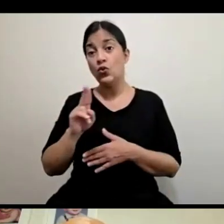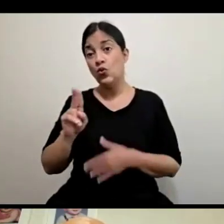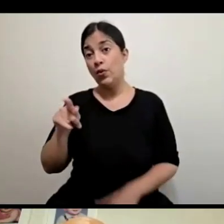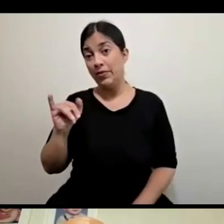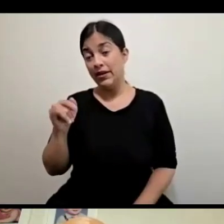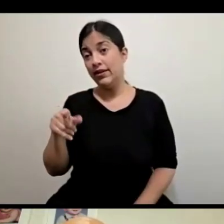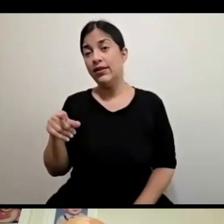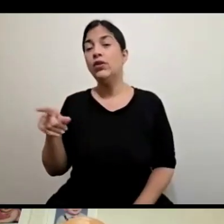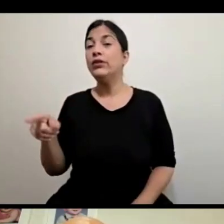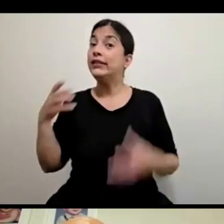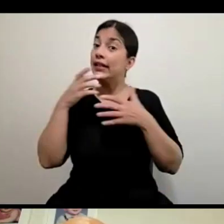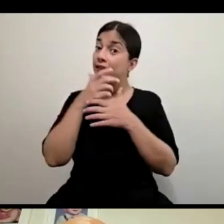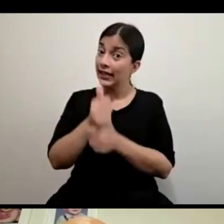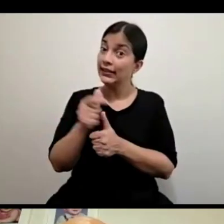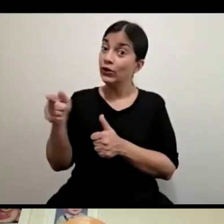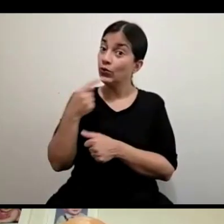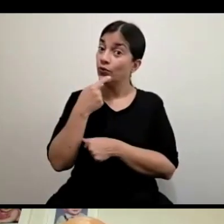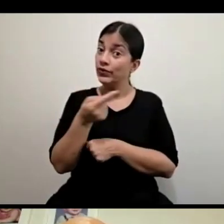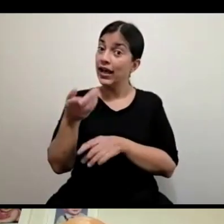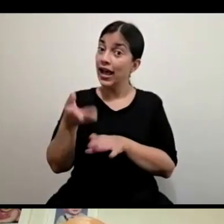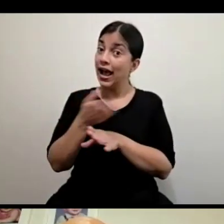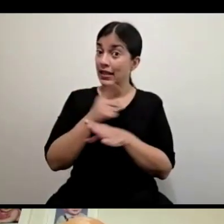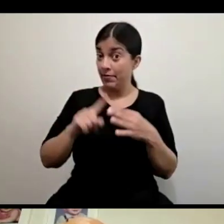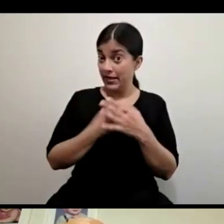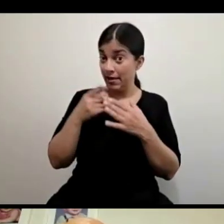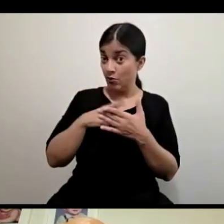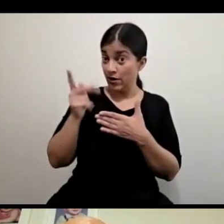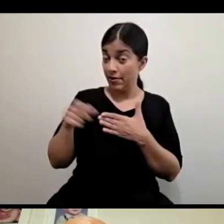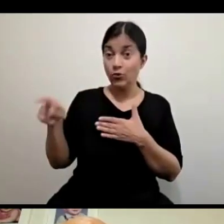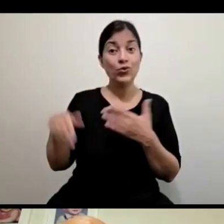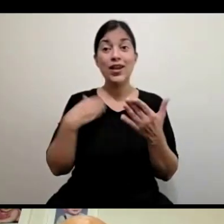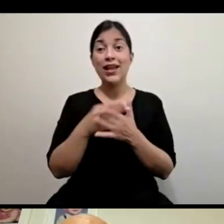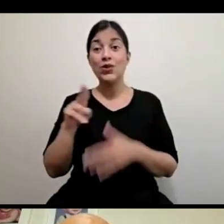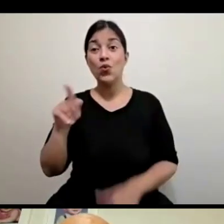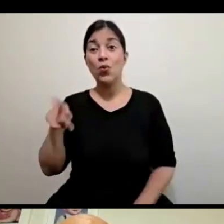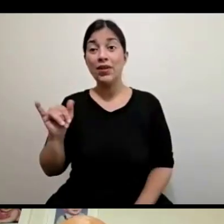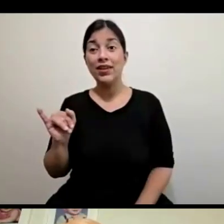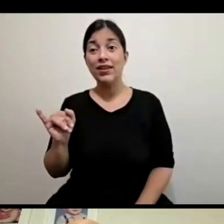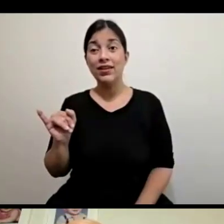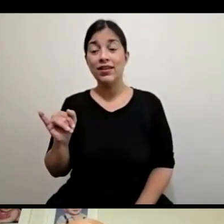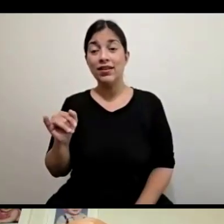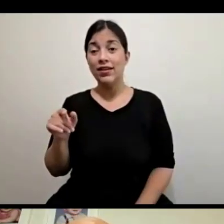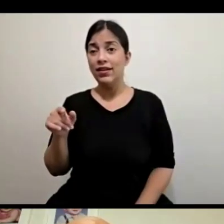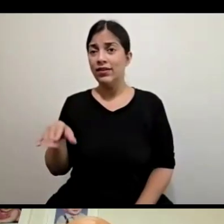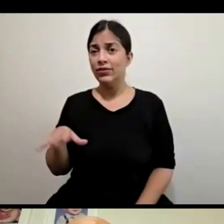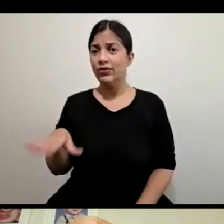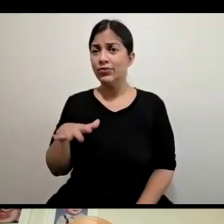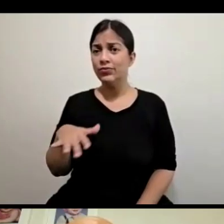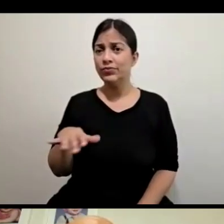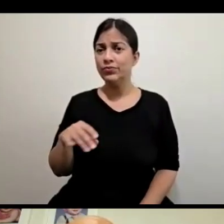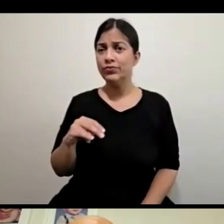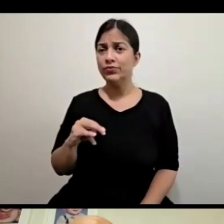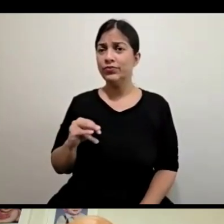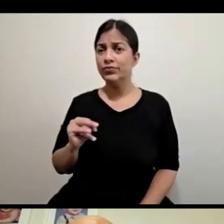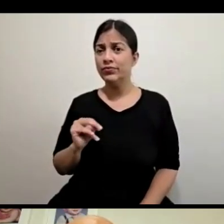cómo entonces también estabas mencionando antes de empezar el programa, que cuando llegaste a la UPI estaban en los